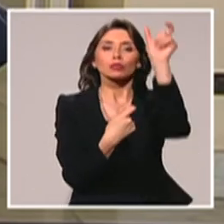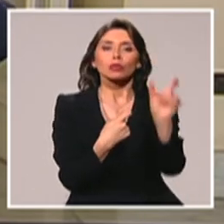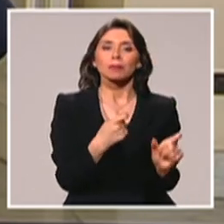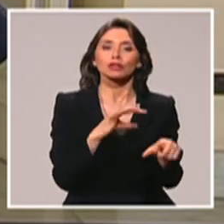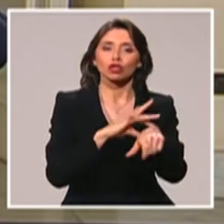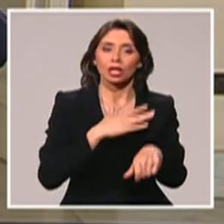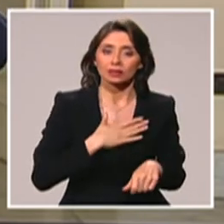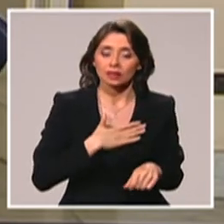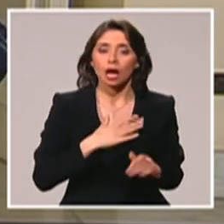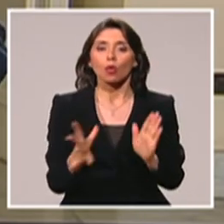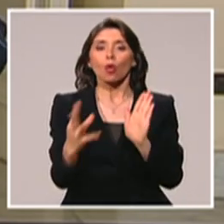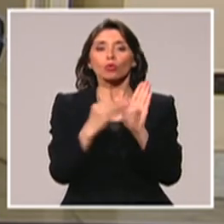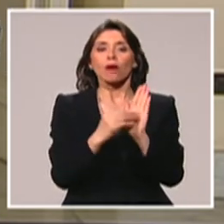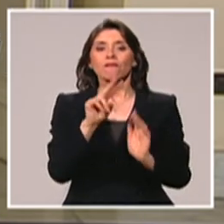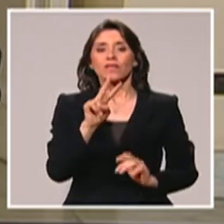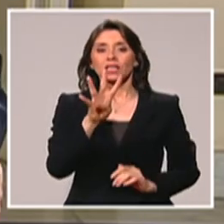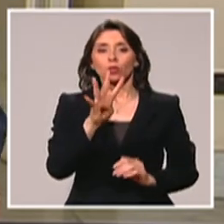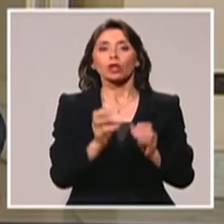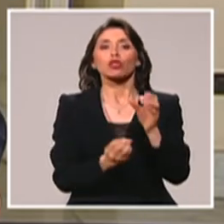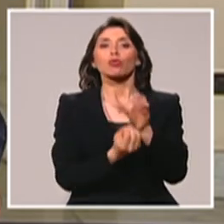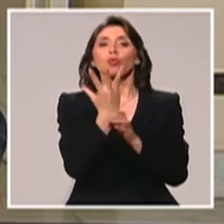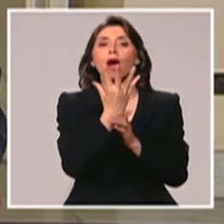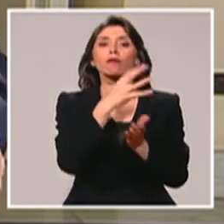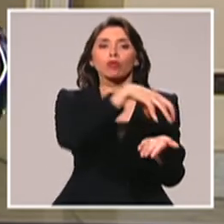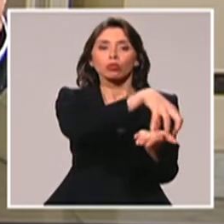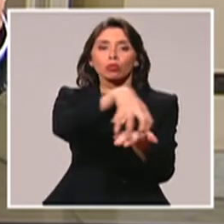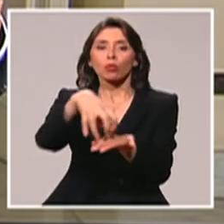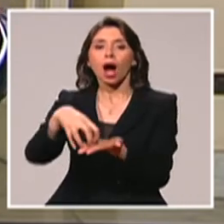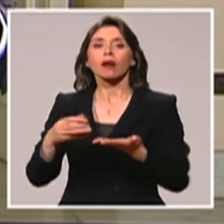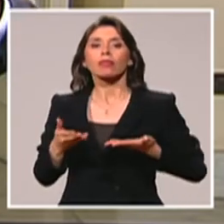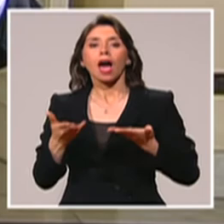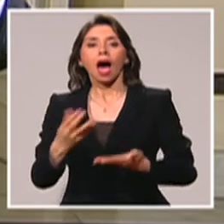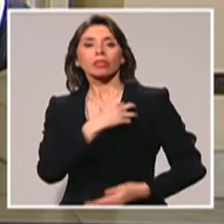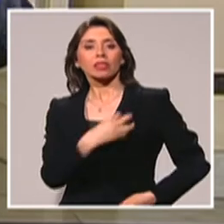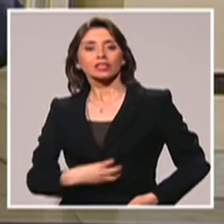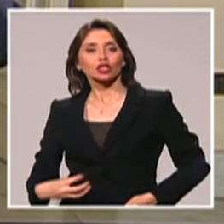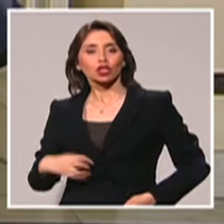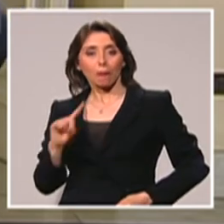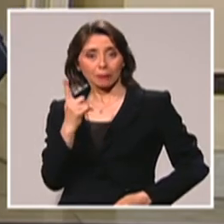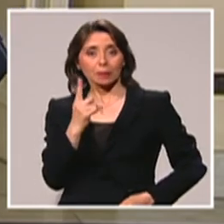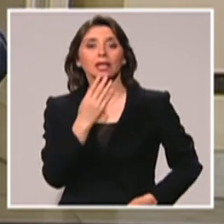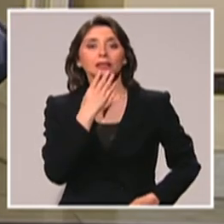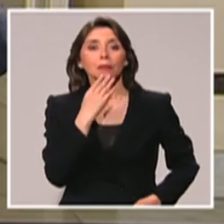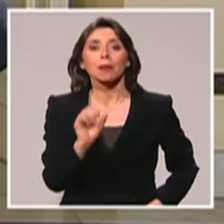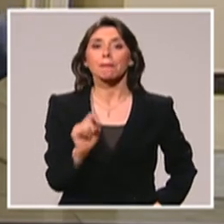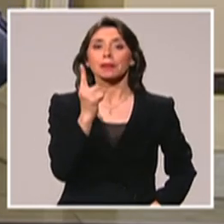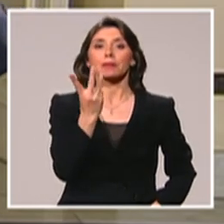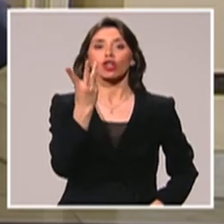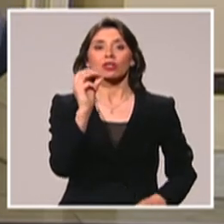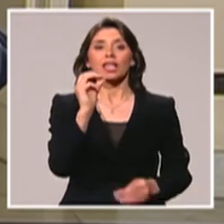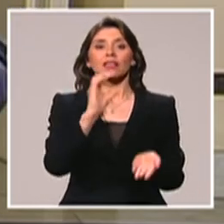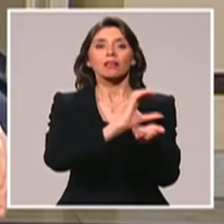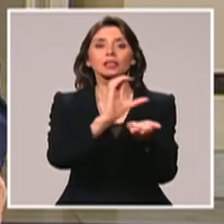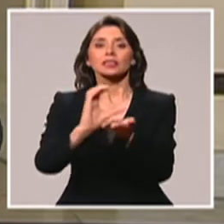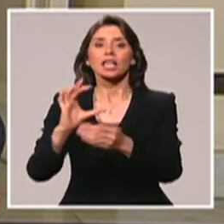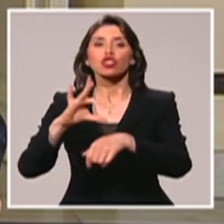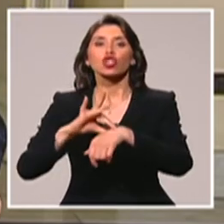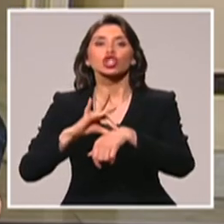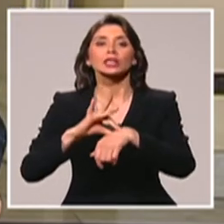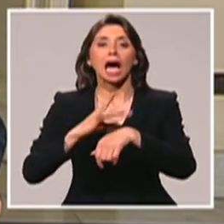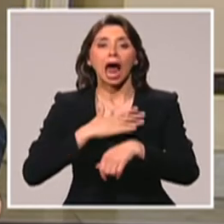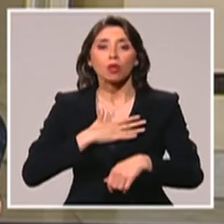24 nuevos establecimientos de atención primaria y también los primeros 30 centros de salud familiar de